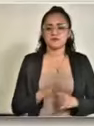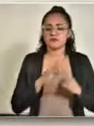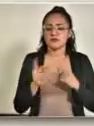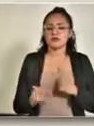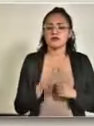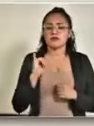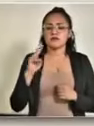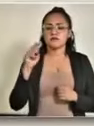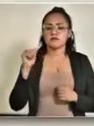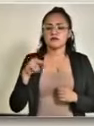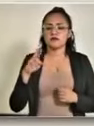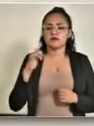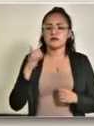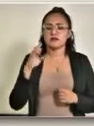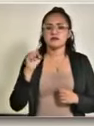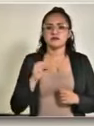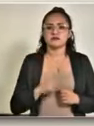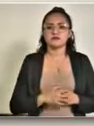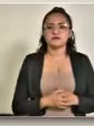Última pregunta, Iván Reyes, de Aerocambio.